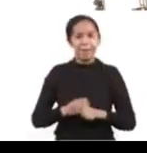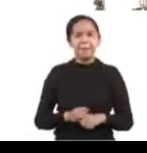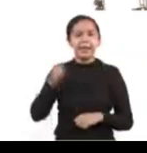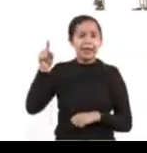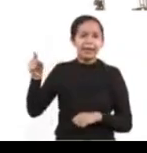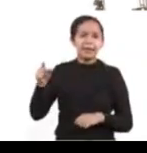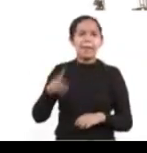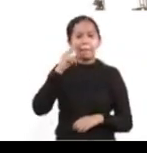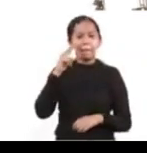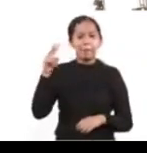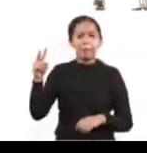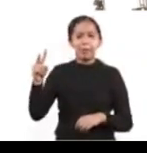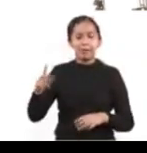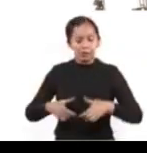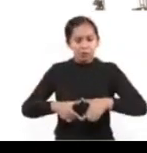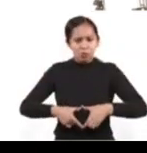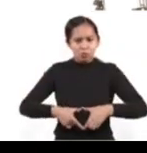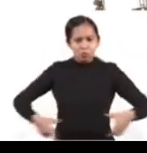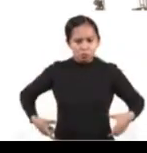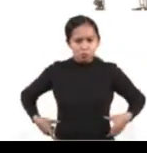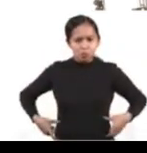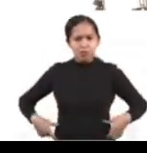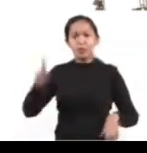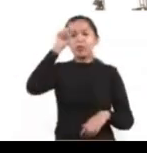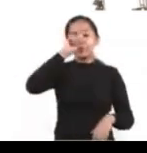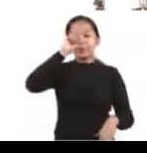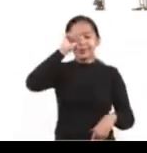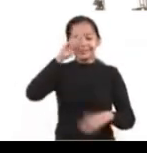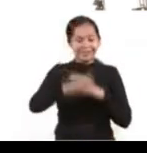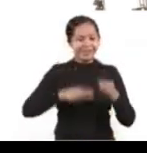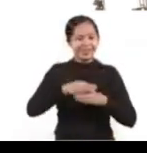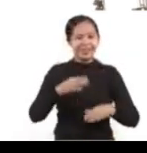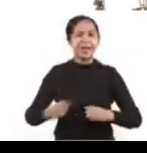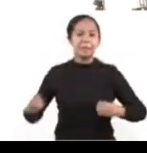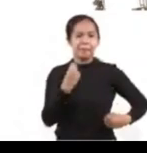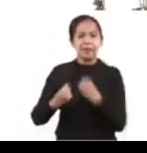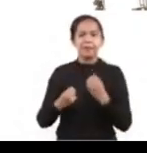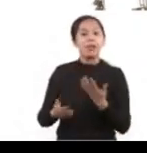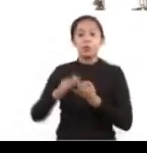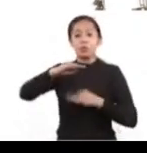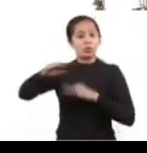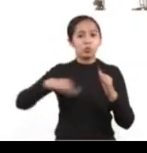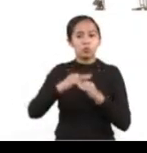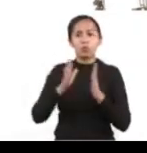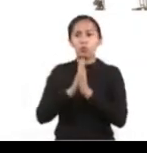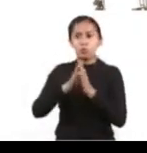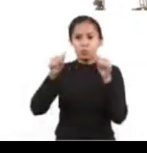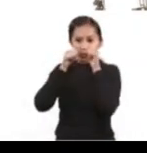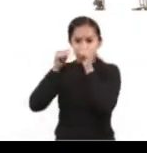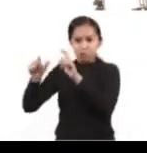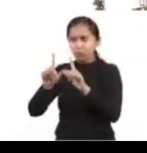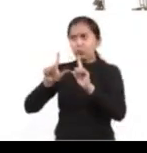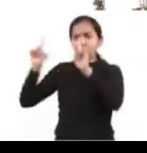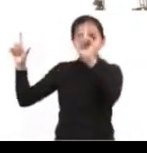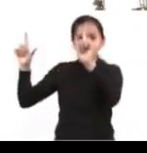favor de traer el cinturón del Consejo Mundial de Boxeo. Así es que todos listos, en la parte de atrás donde están los arcos.